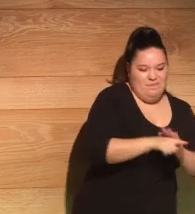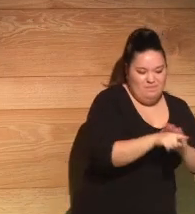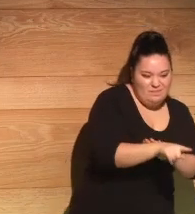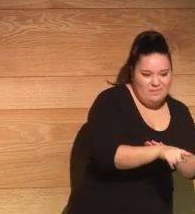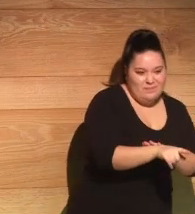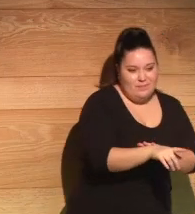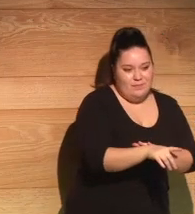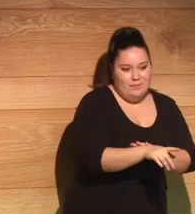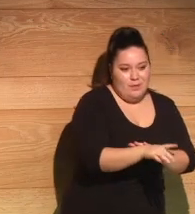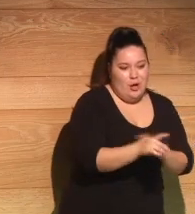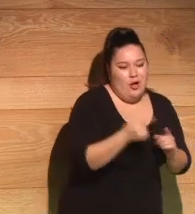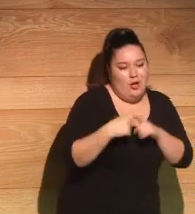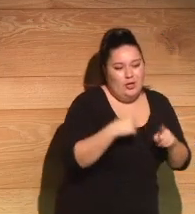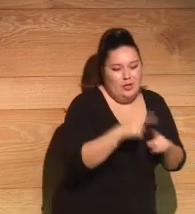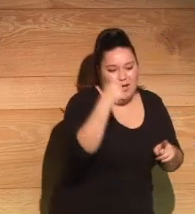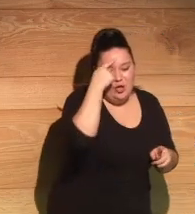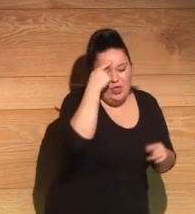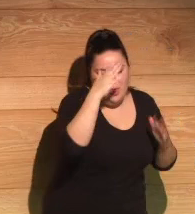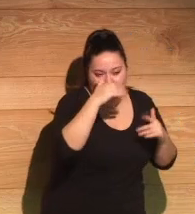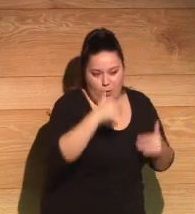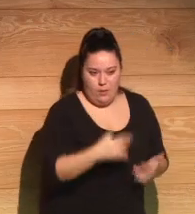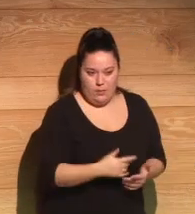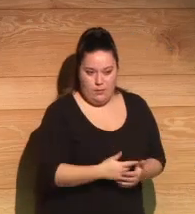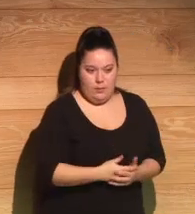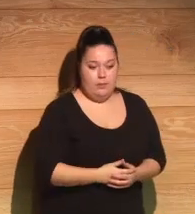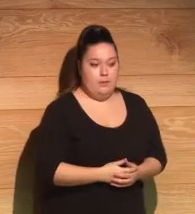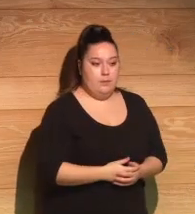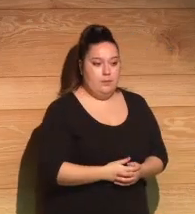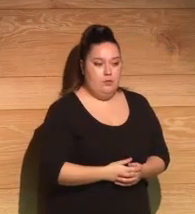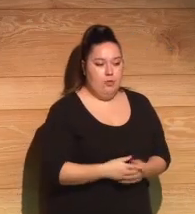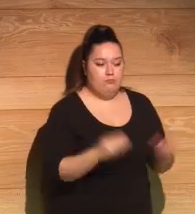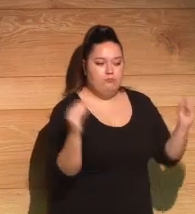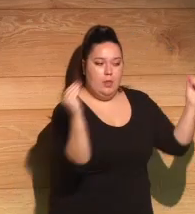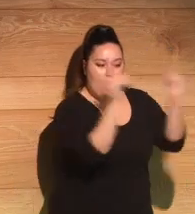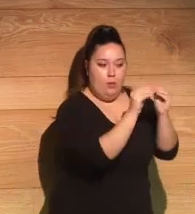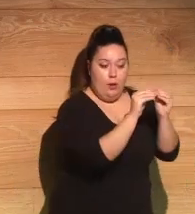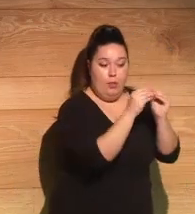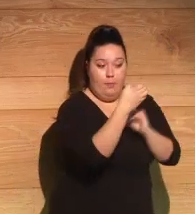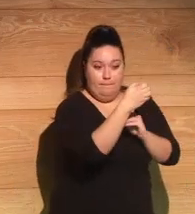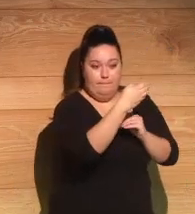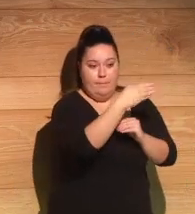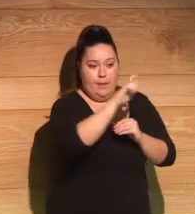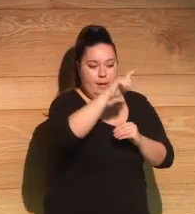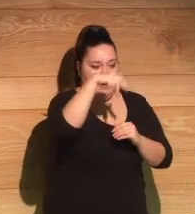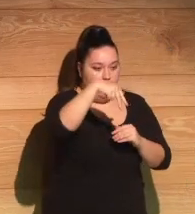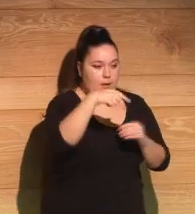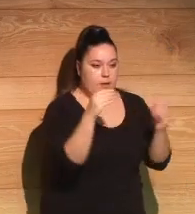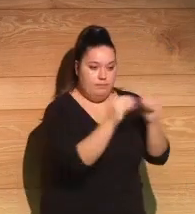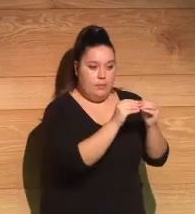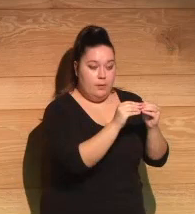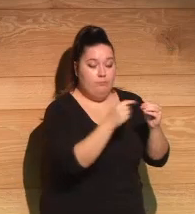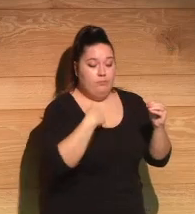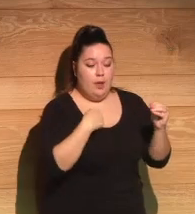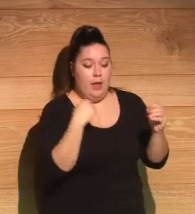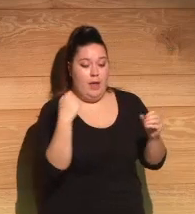unas razones amorales genere unas consecuencias, ¿no? Yo estoy de acuerdo con la tesis de Belén de que, y es evidente, ¿no? El principal foco de contagio es el